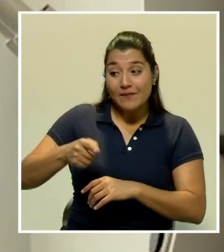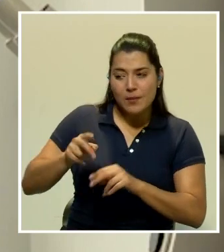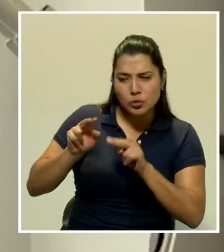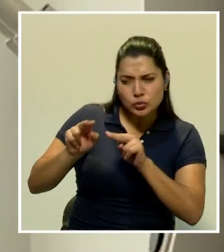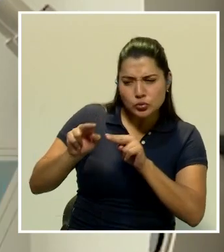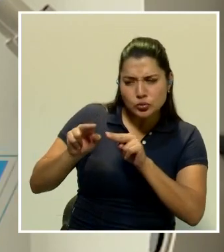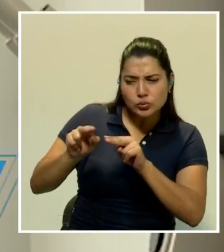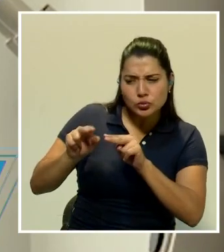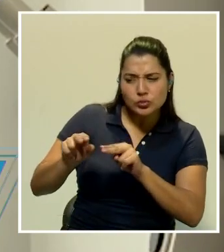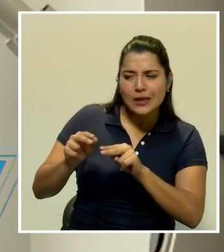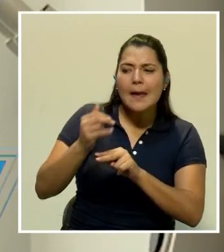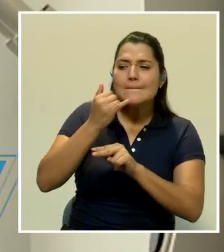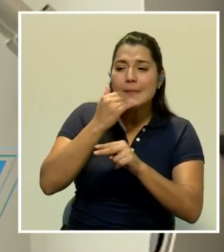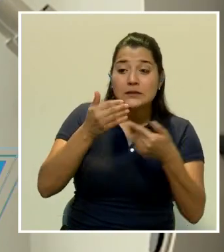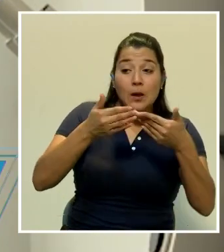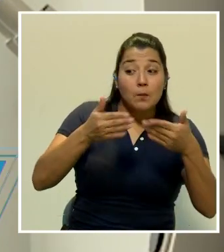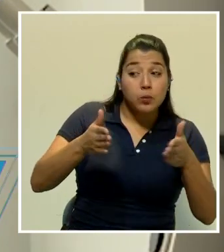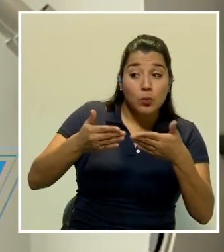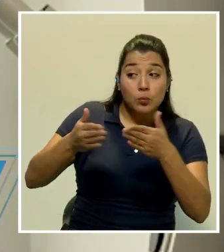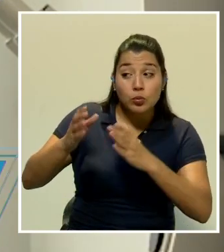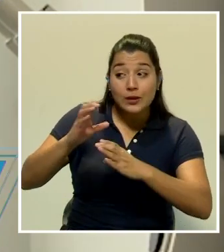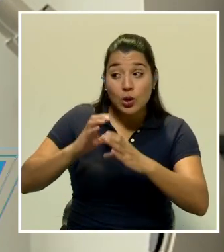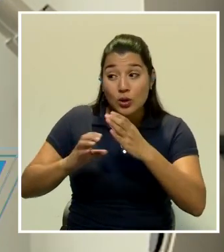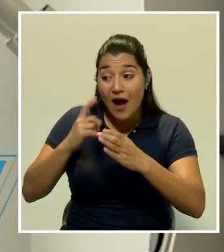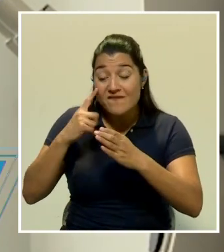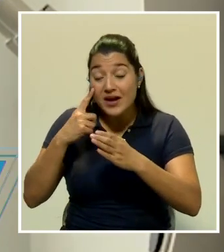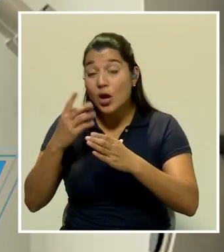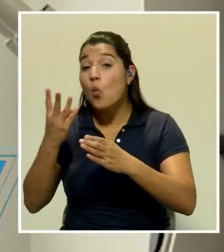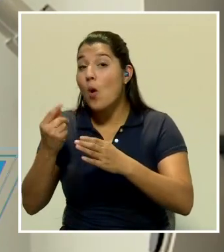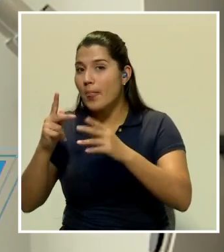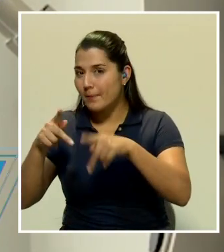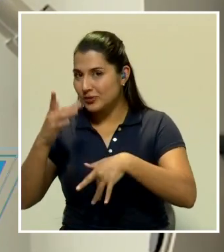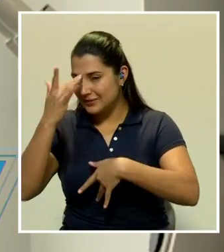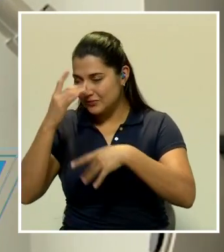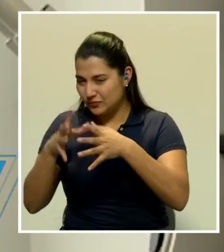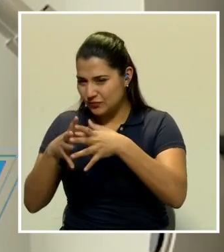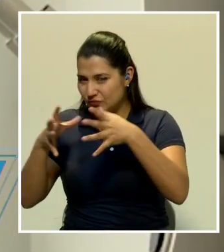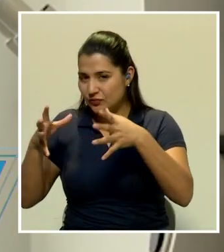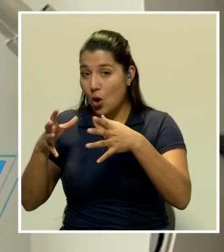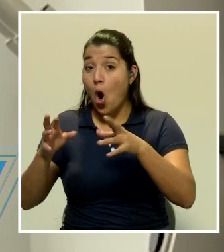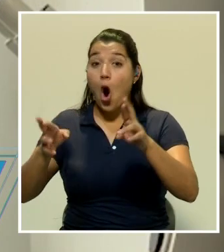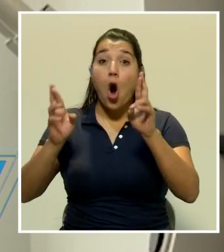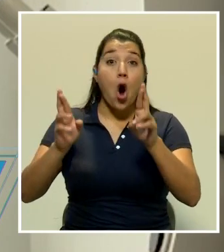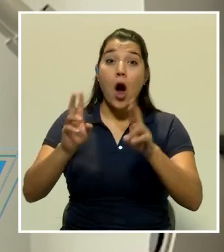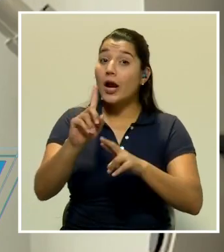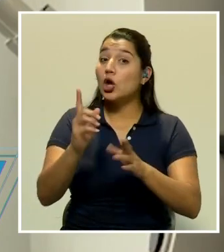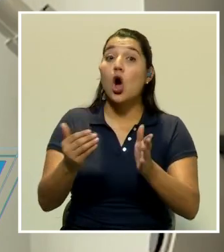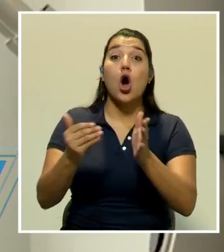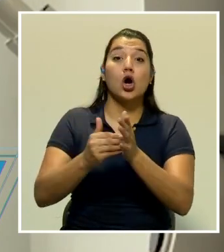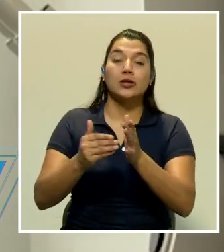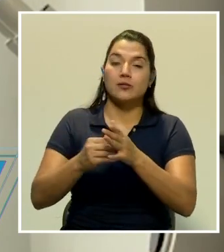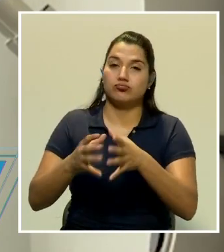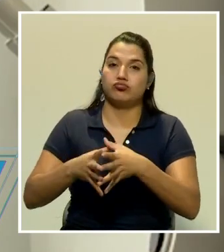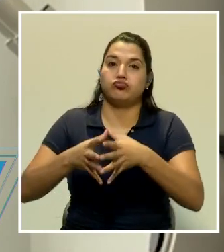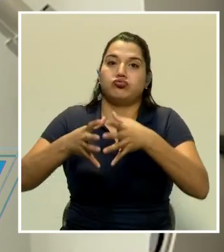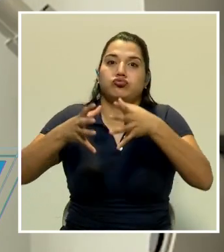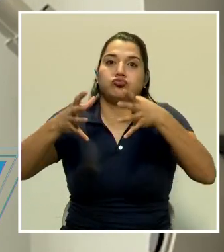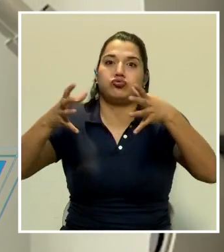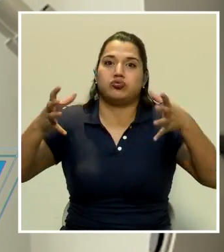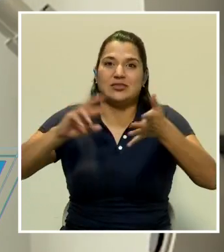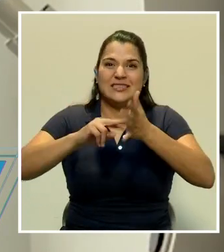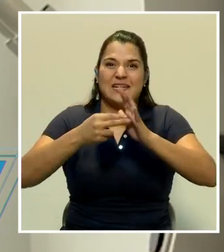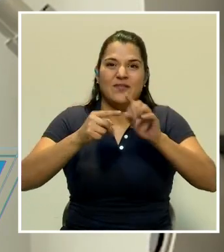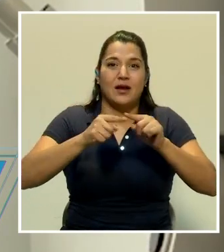el número de casos. Ojalá no tengamos una segunda ola masiva de casos. Espero que se